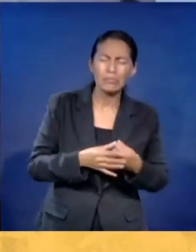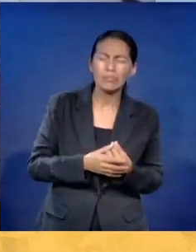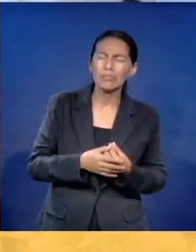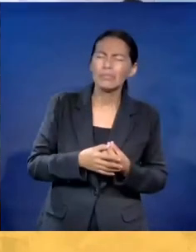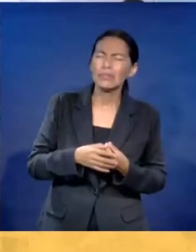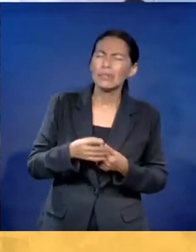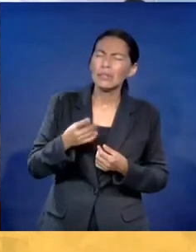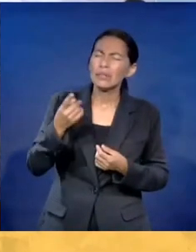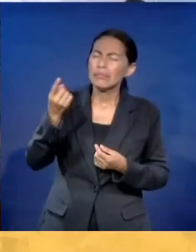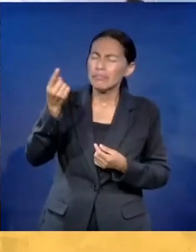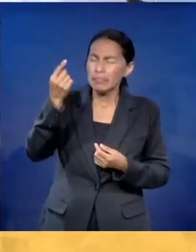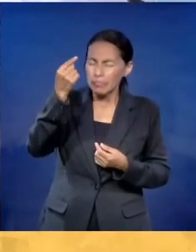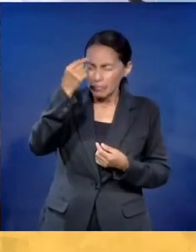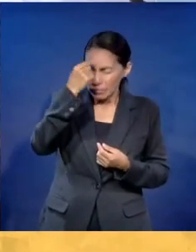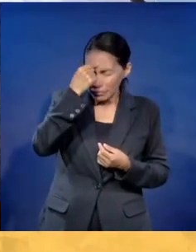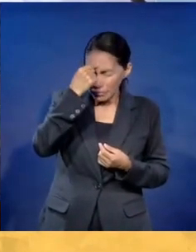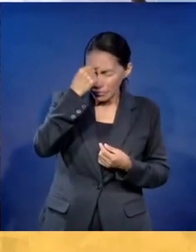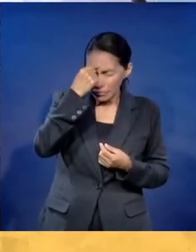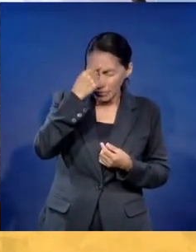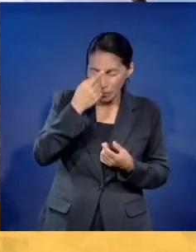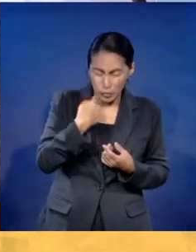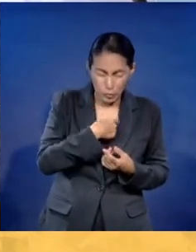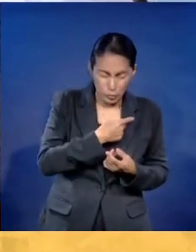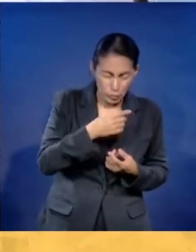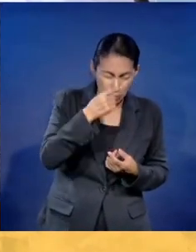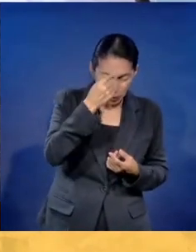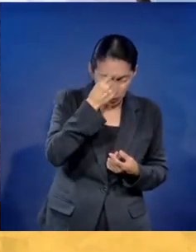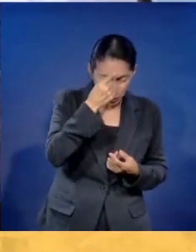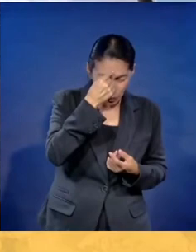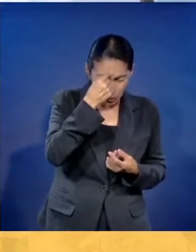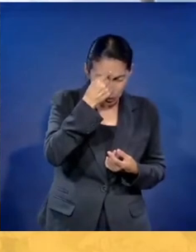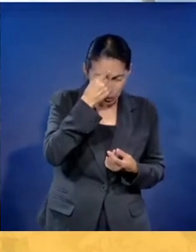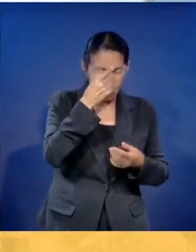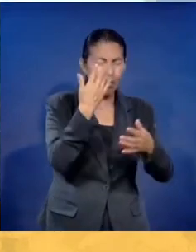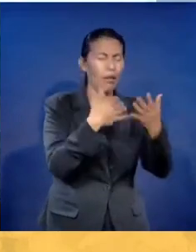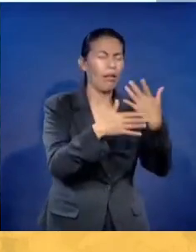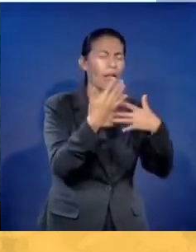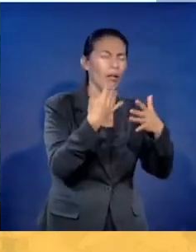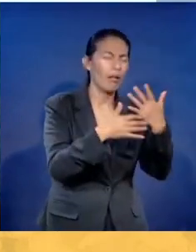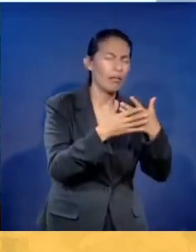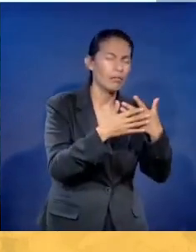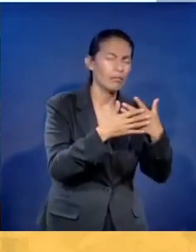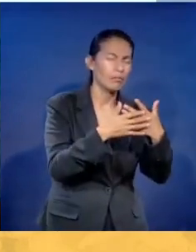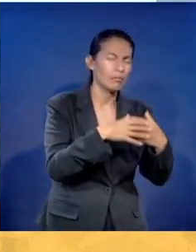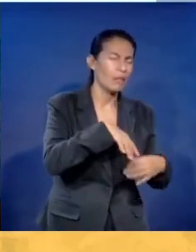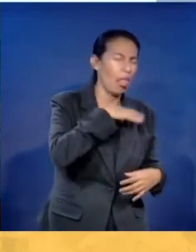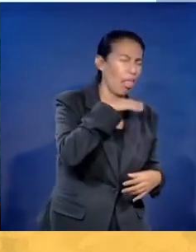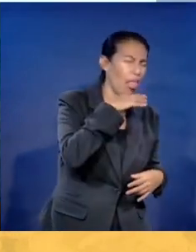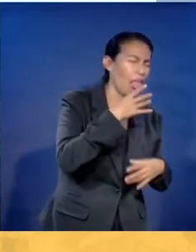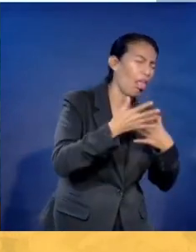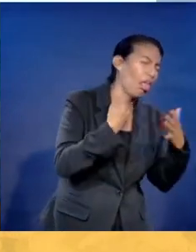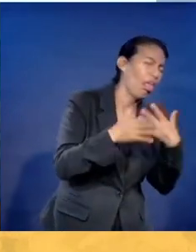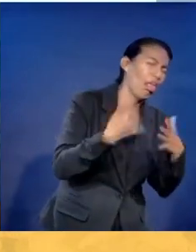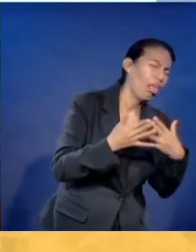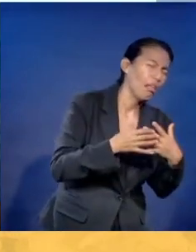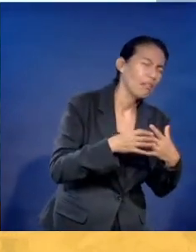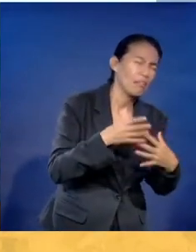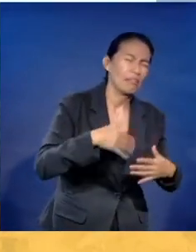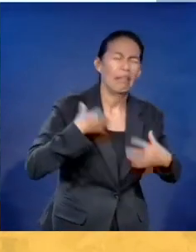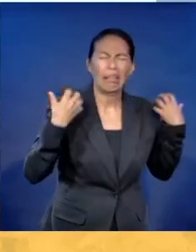no soltar cosas sin pensar sino para hablar con la sal del Espíritu Santo y por